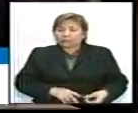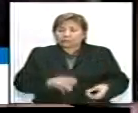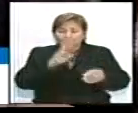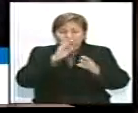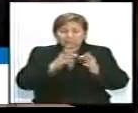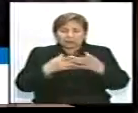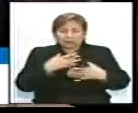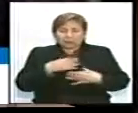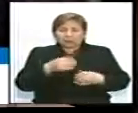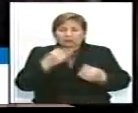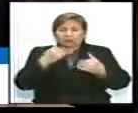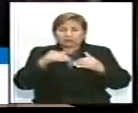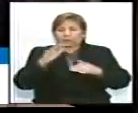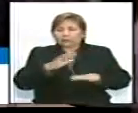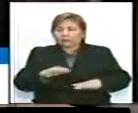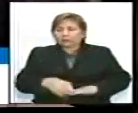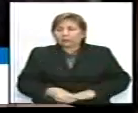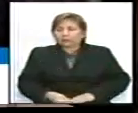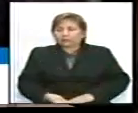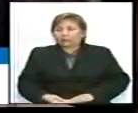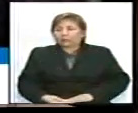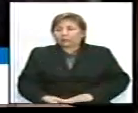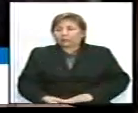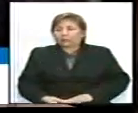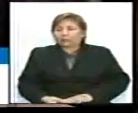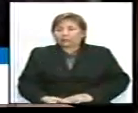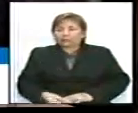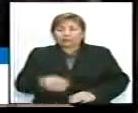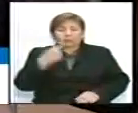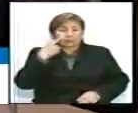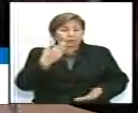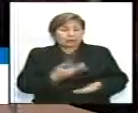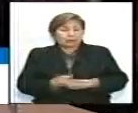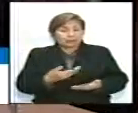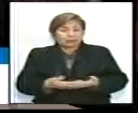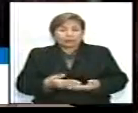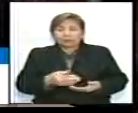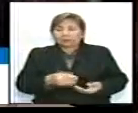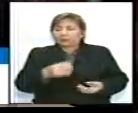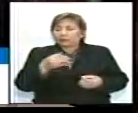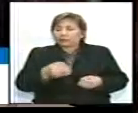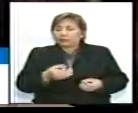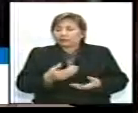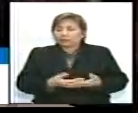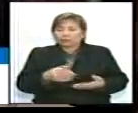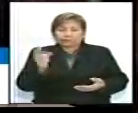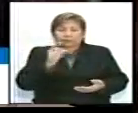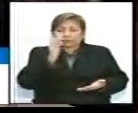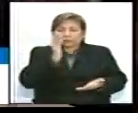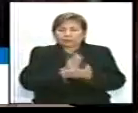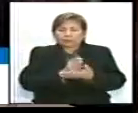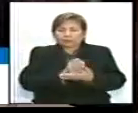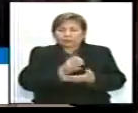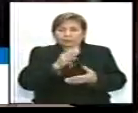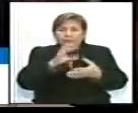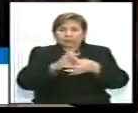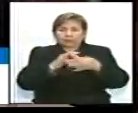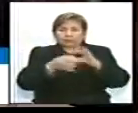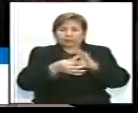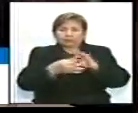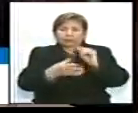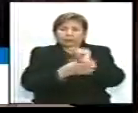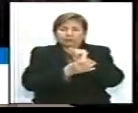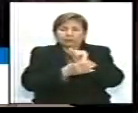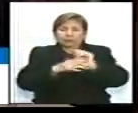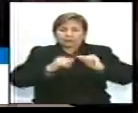al interés superior del niño, pero lo que se está conociendo aquí, señor, ameritaría, y no vamos a parar hasta lograr una cadena perpetua